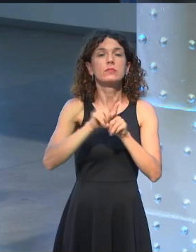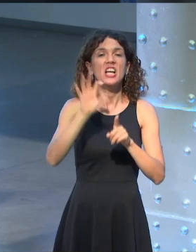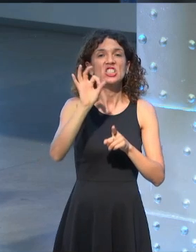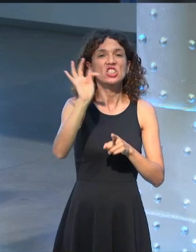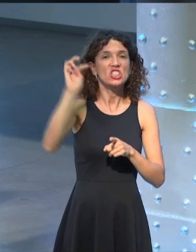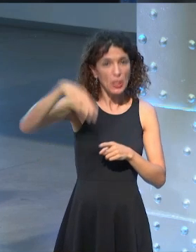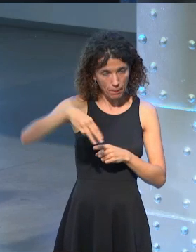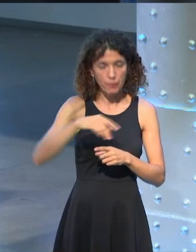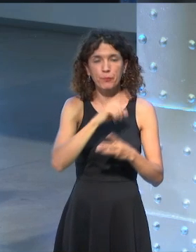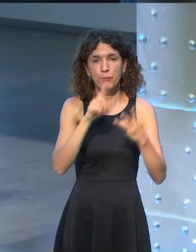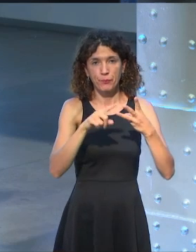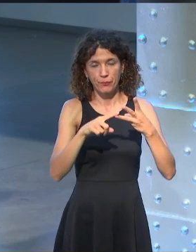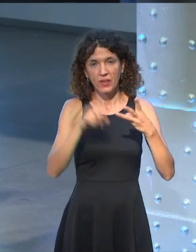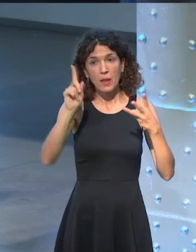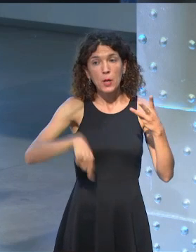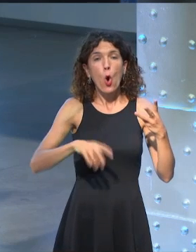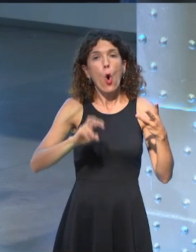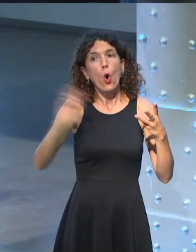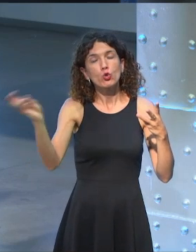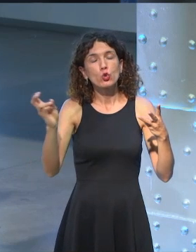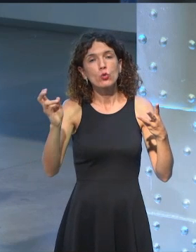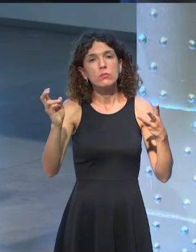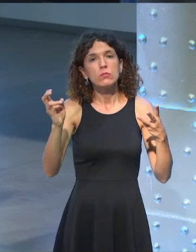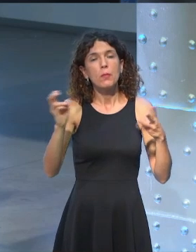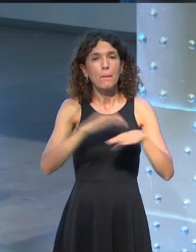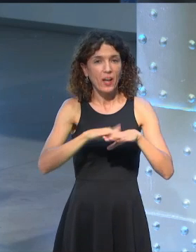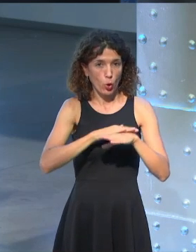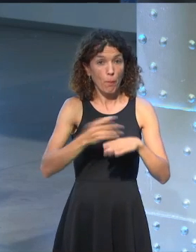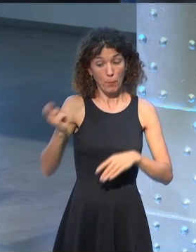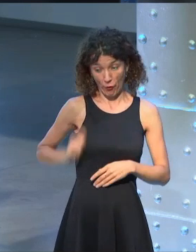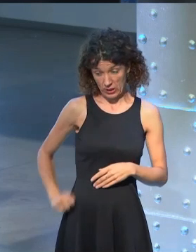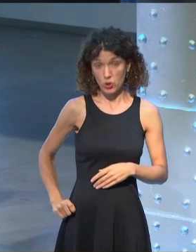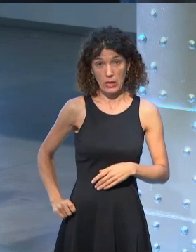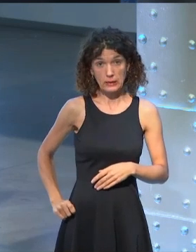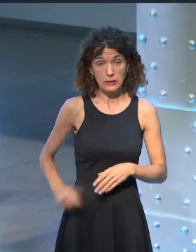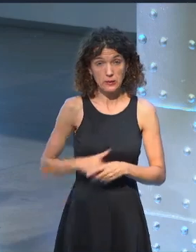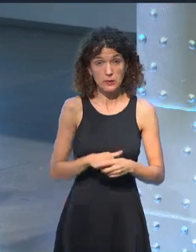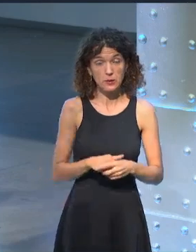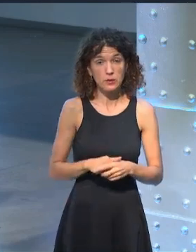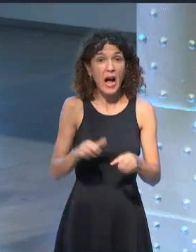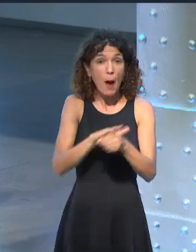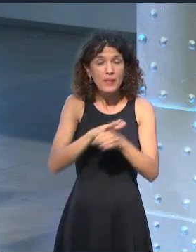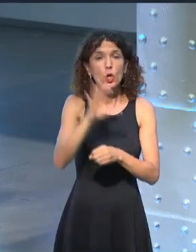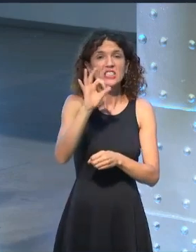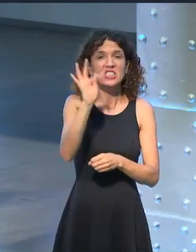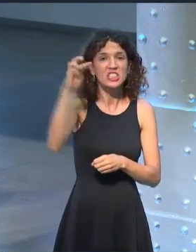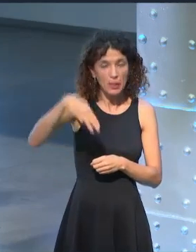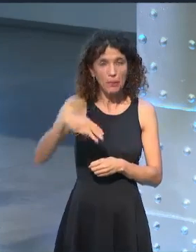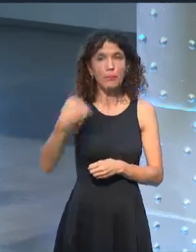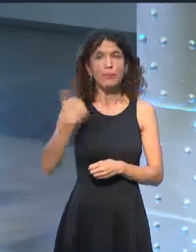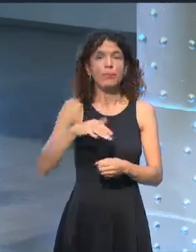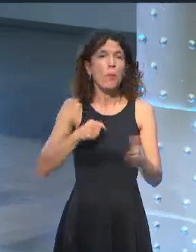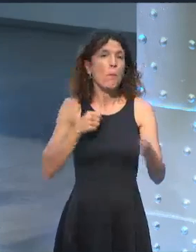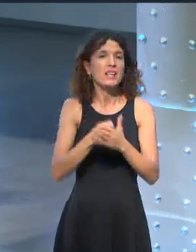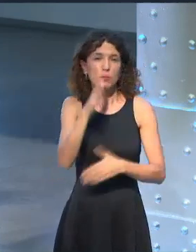STEM, y otro con profesionales del ámbito STEM que llevan un